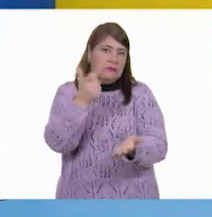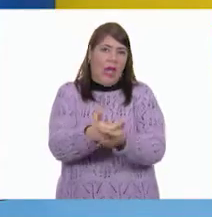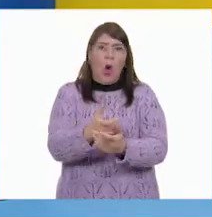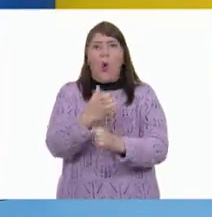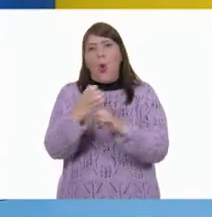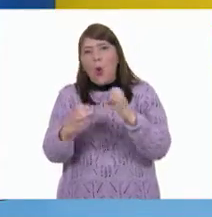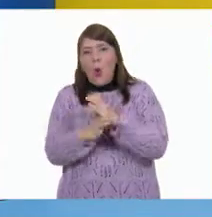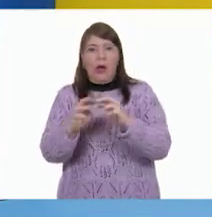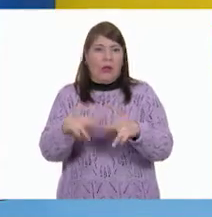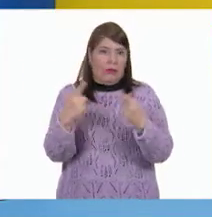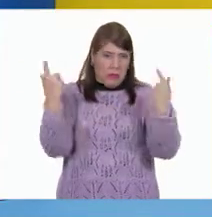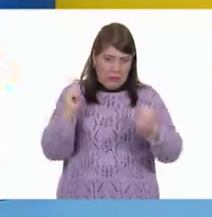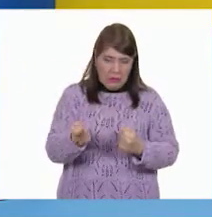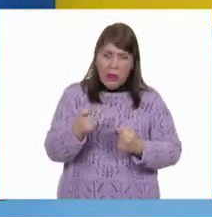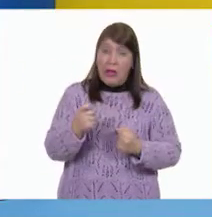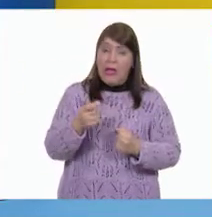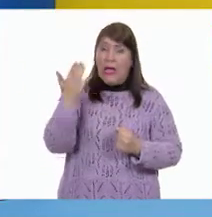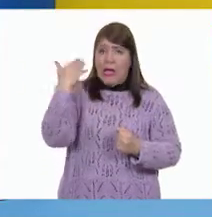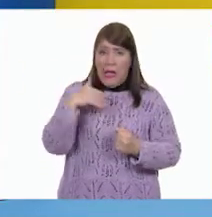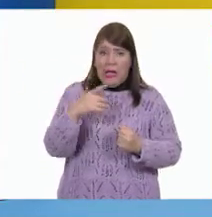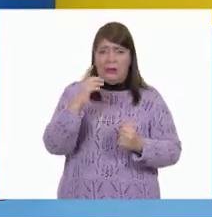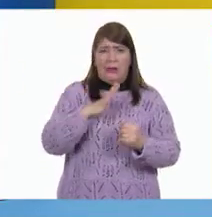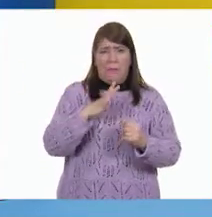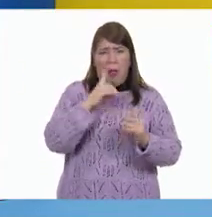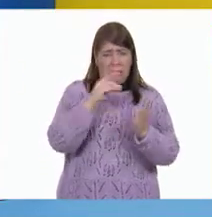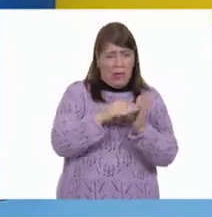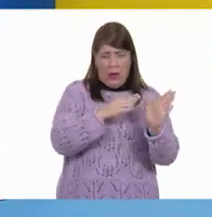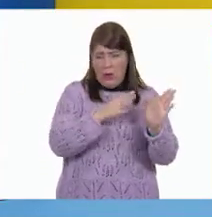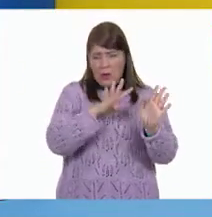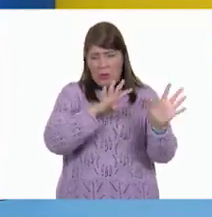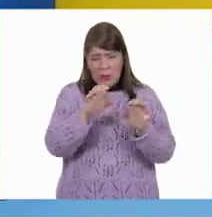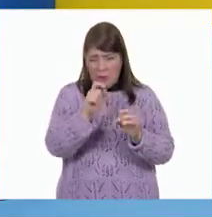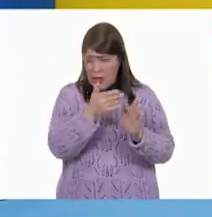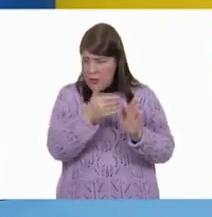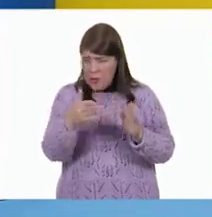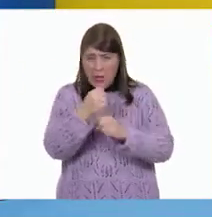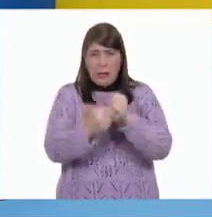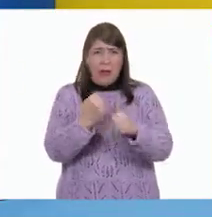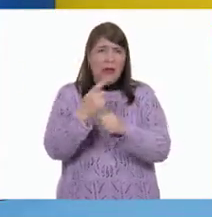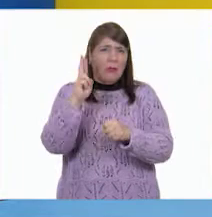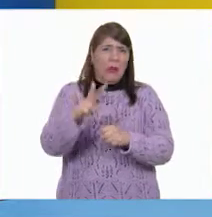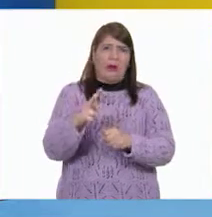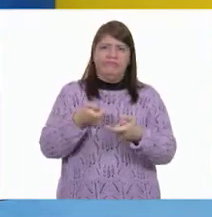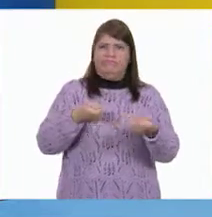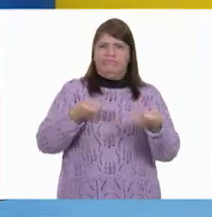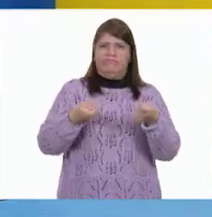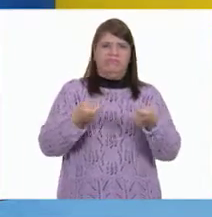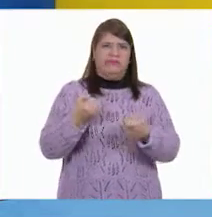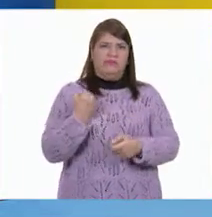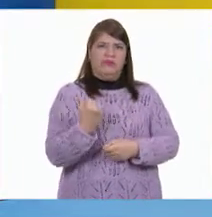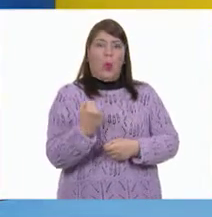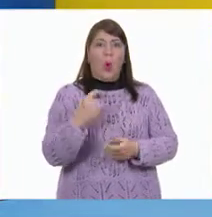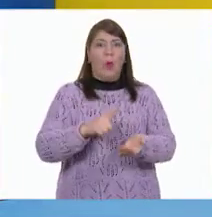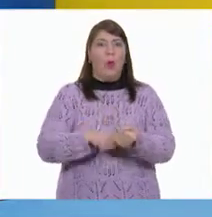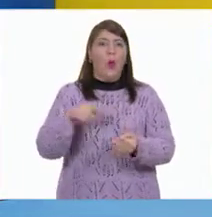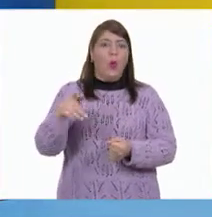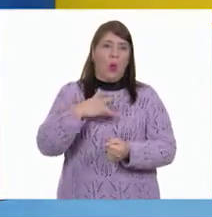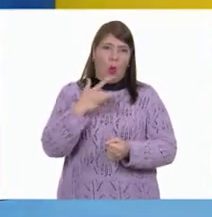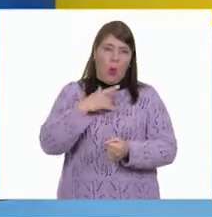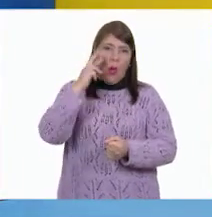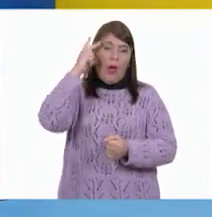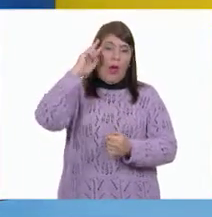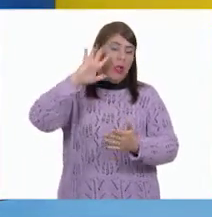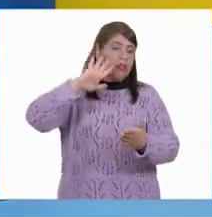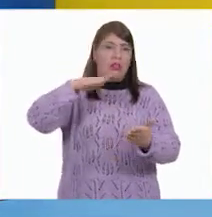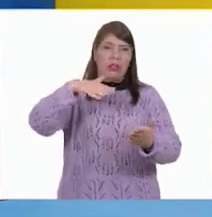siglo XX era notoria la existencia de una dictadura económica y política que ya estaba decayendo. Las